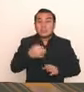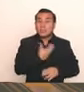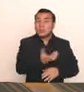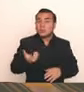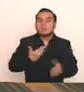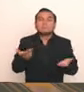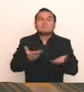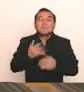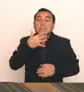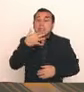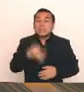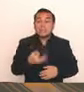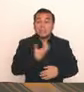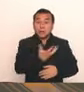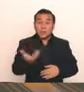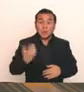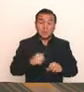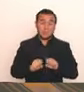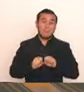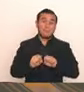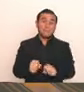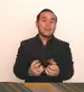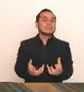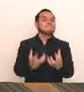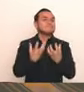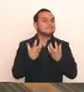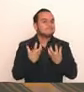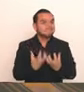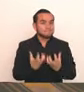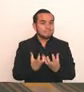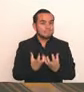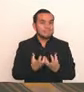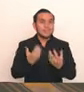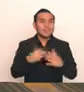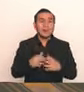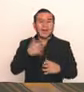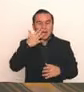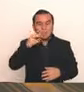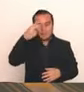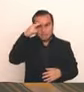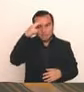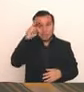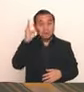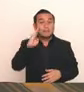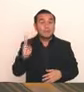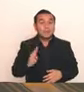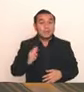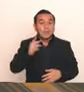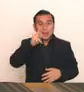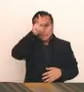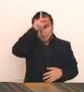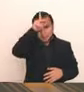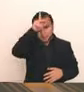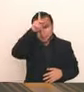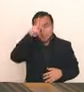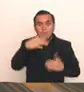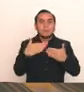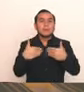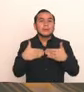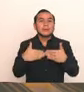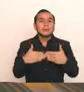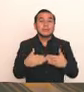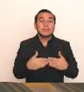hicieran déjenme decirles que los muertos serían muchísimos más como ya no son en méxico en brasil en perú en panamá y